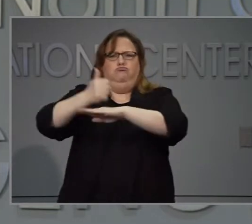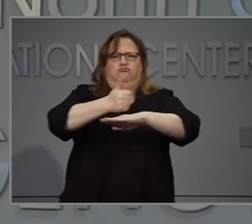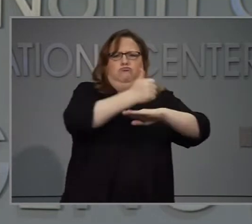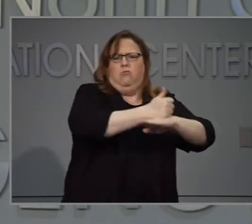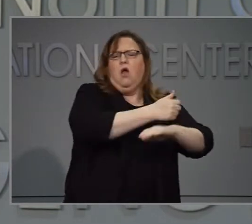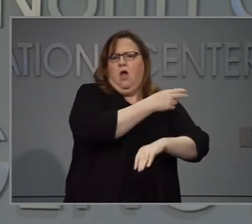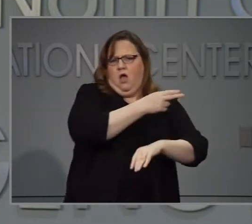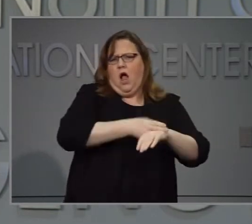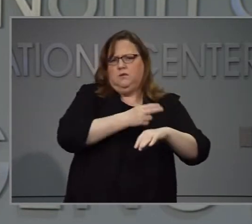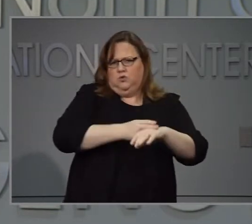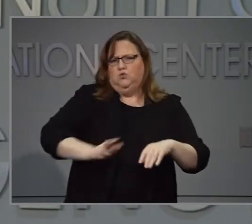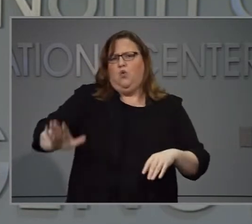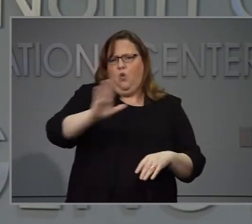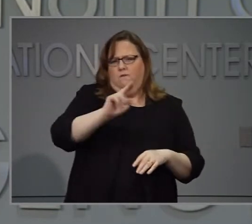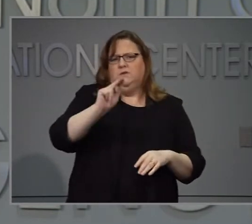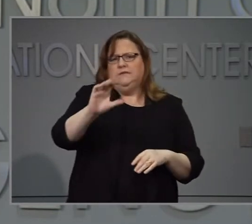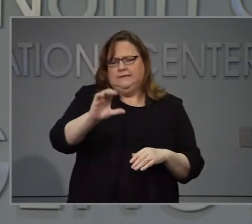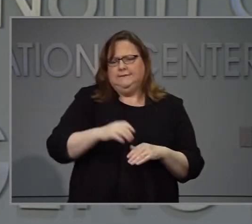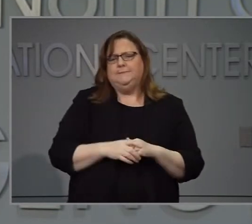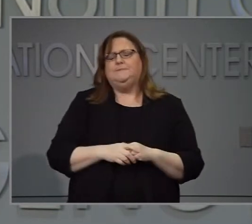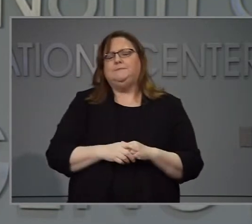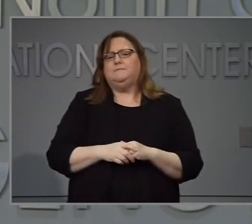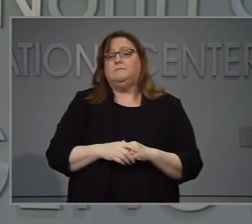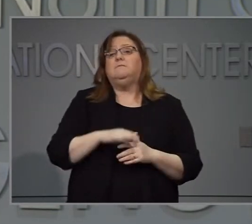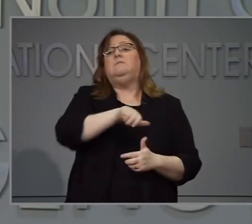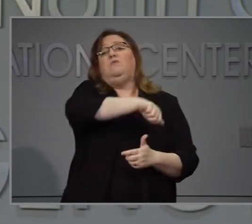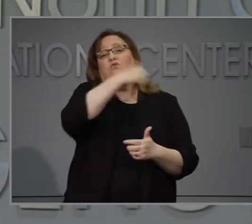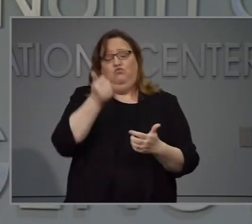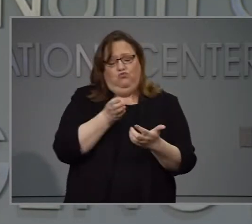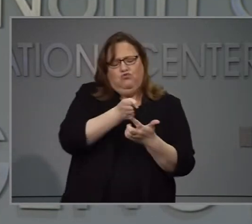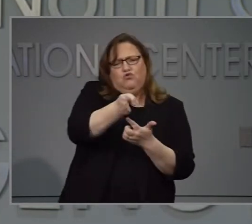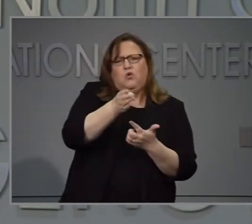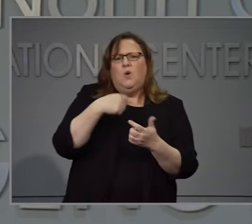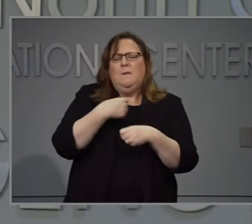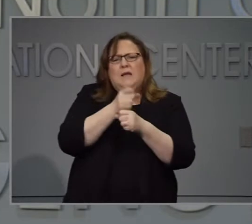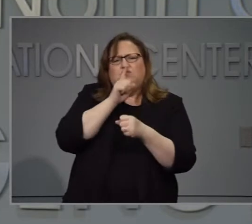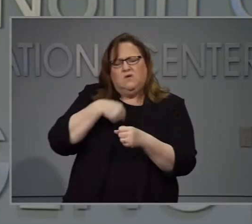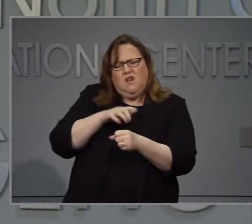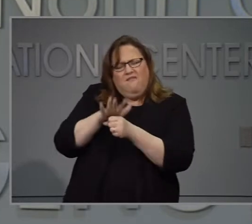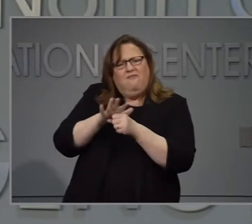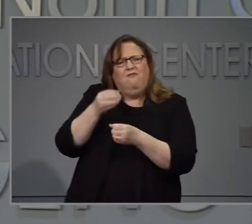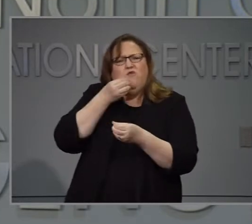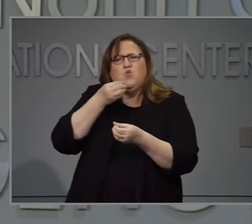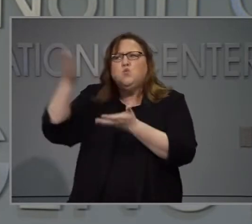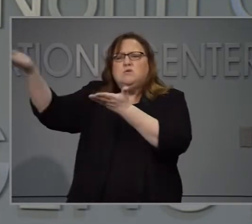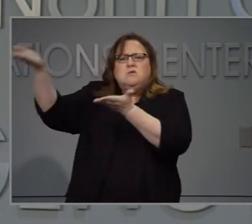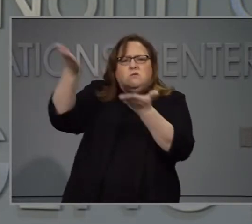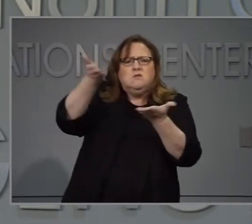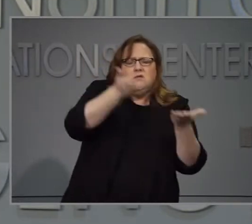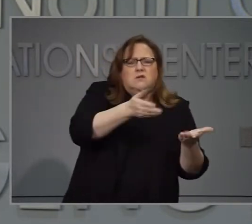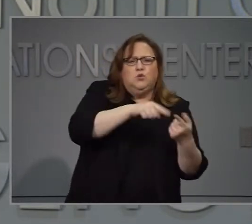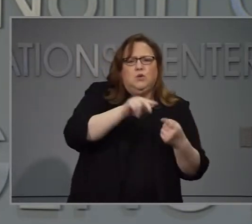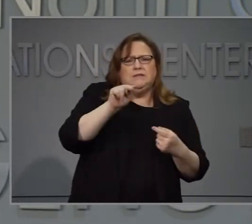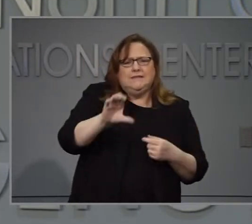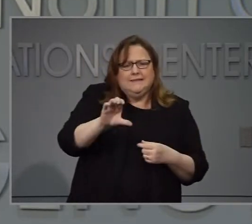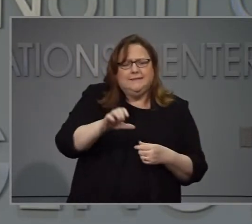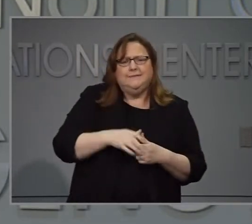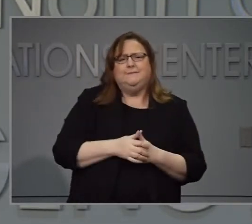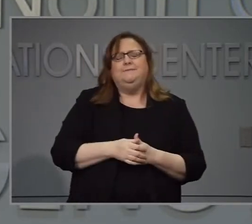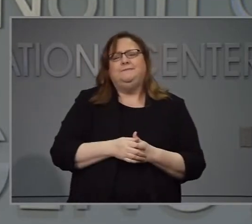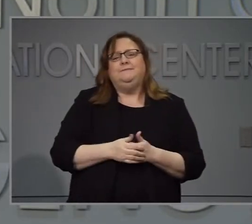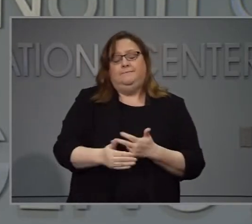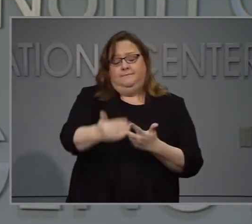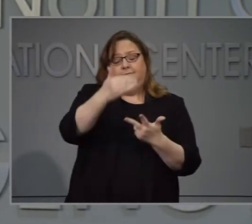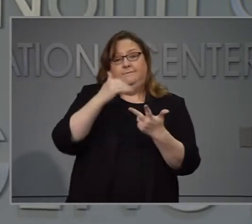instalaciones más grandes ubicadas estratégicamente en el estado estamos solo edificando la cadena de suministro